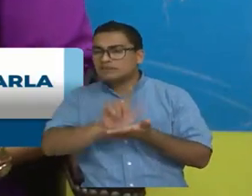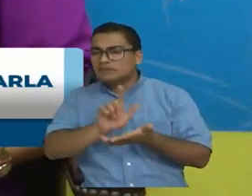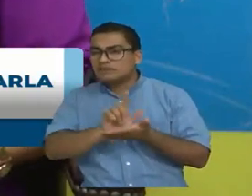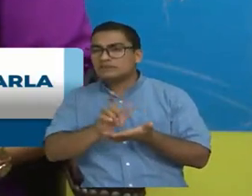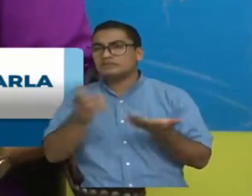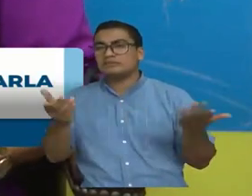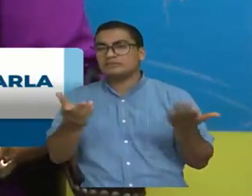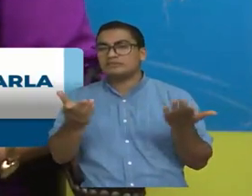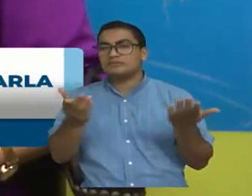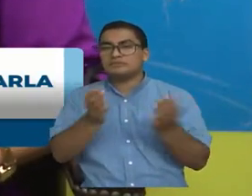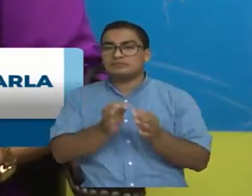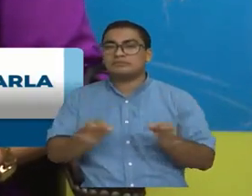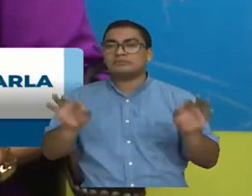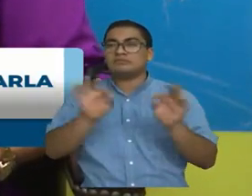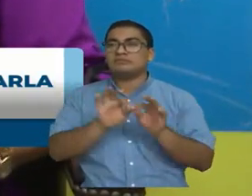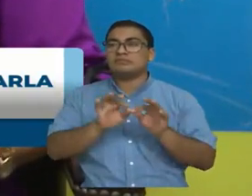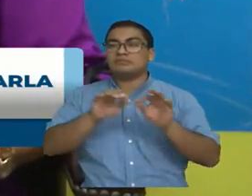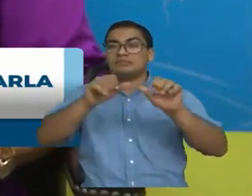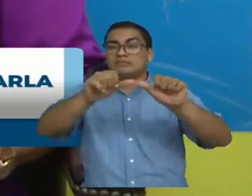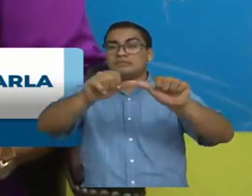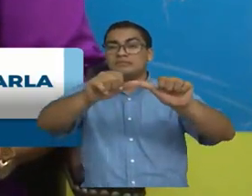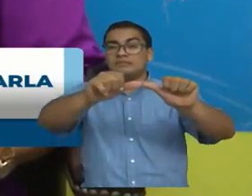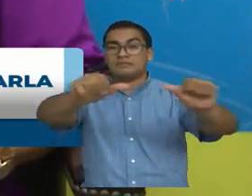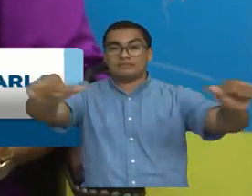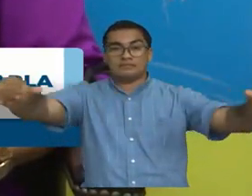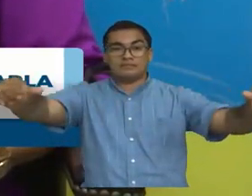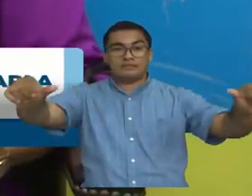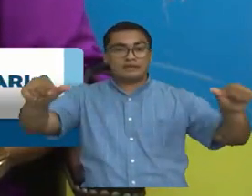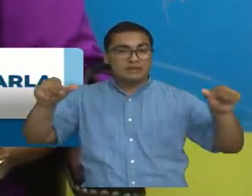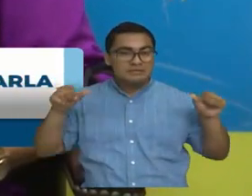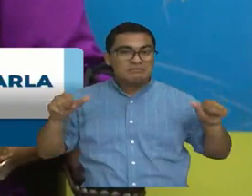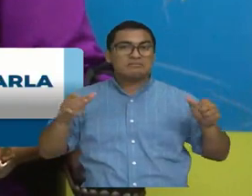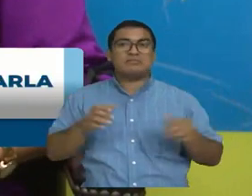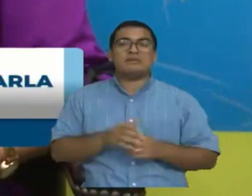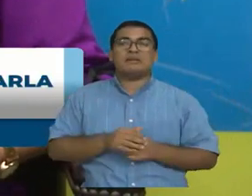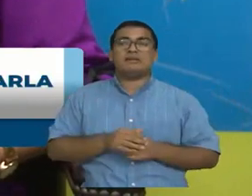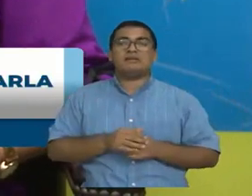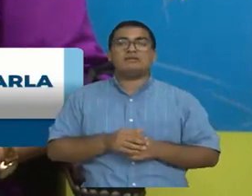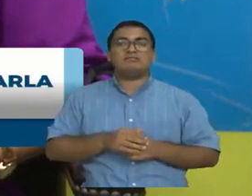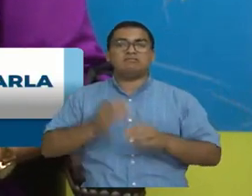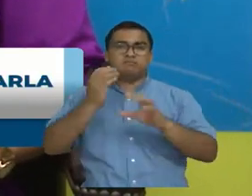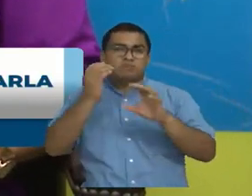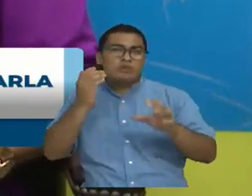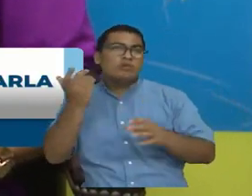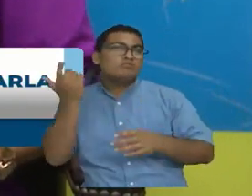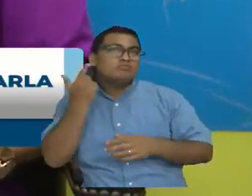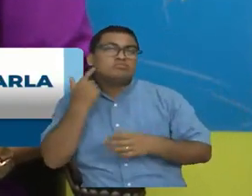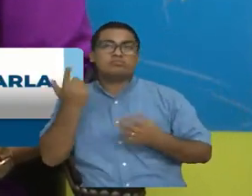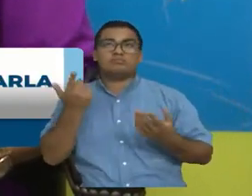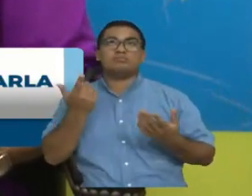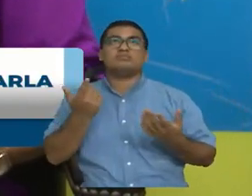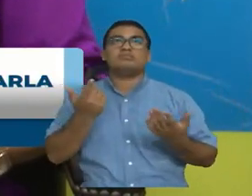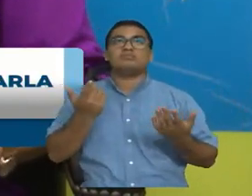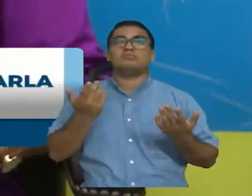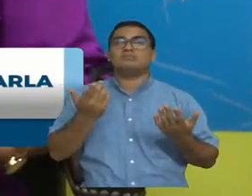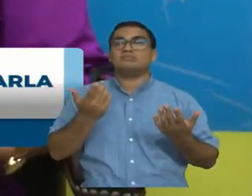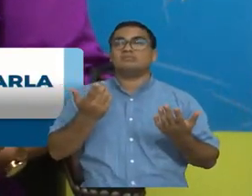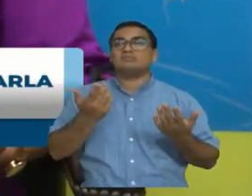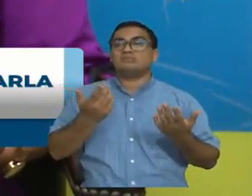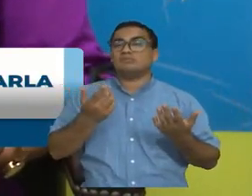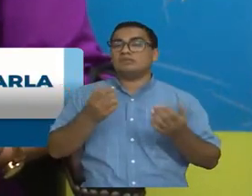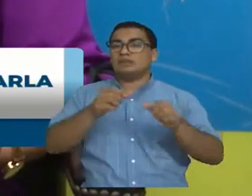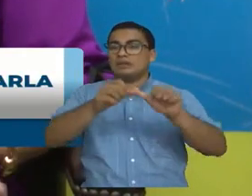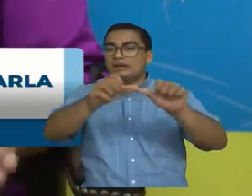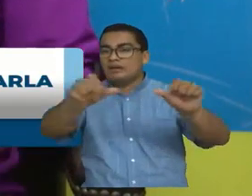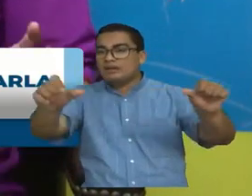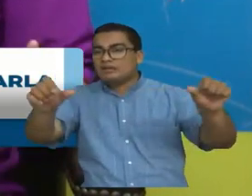trabajamos con sonidos de animales, trabajamos con sonidos comunes, trabajamos con sonidos de transporte, las cosas sencillas de acuerdo a la edad